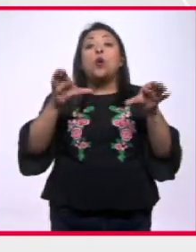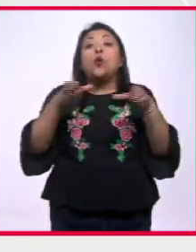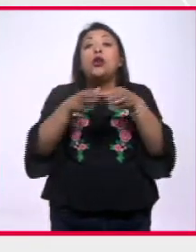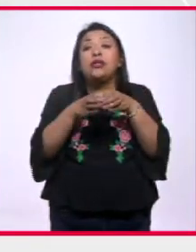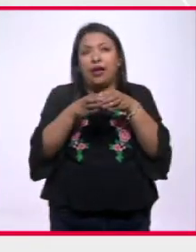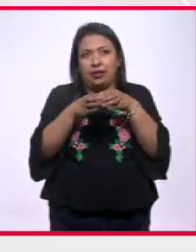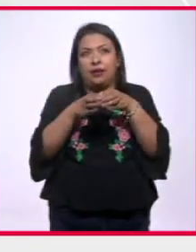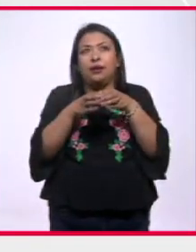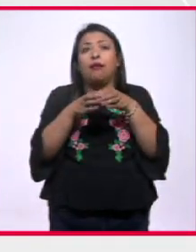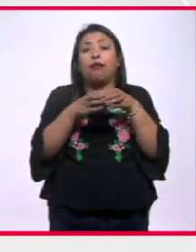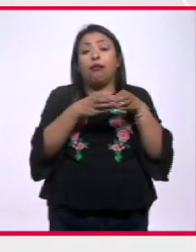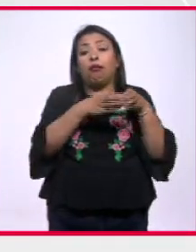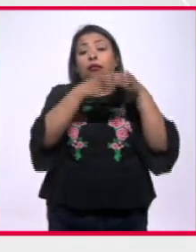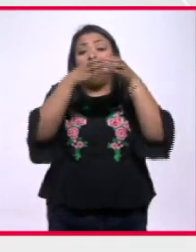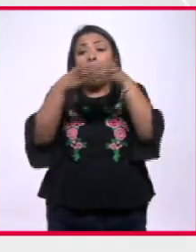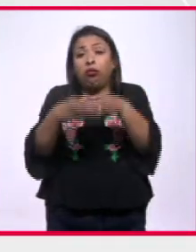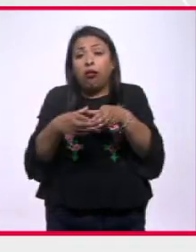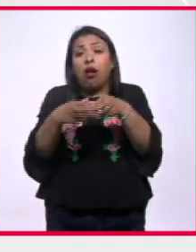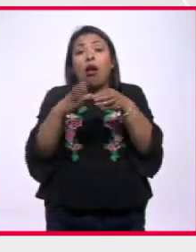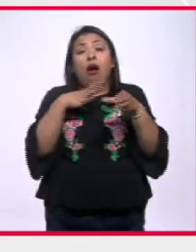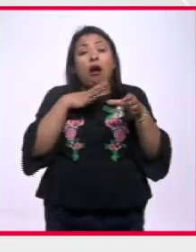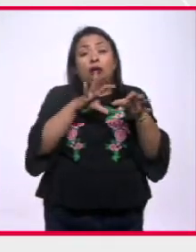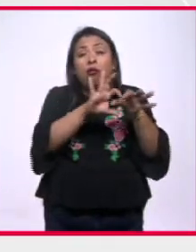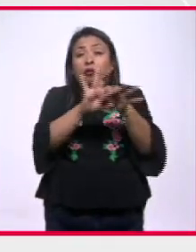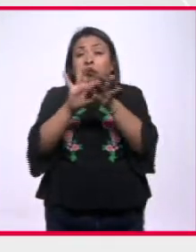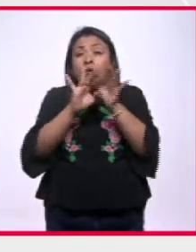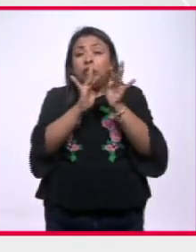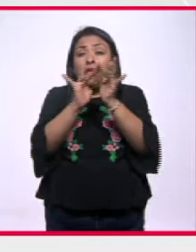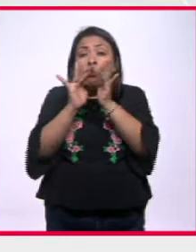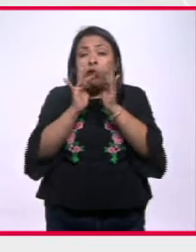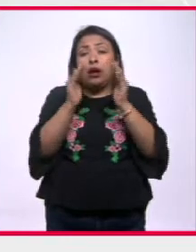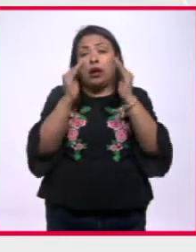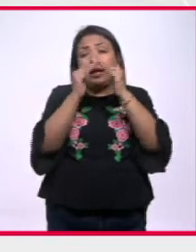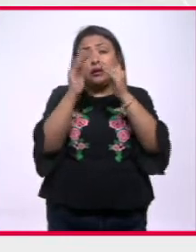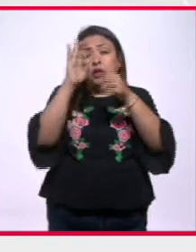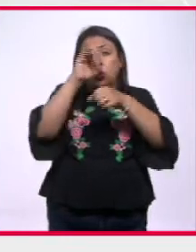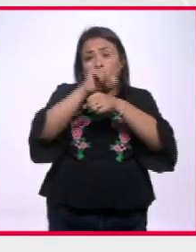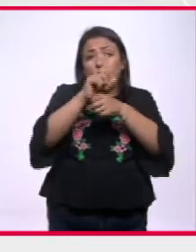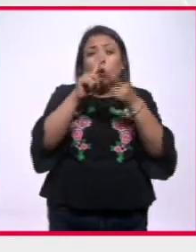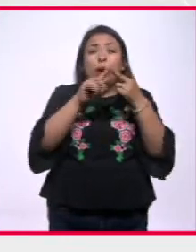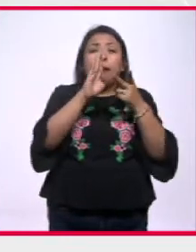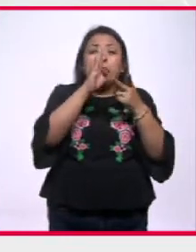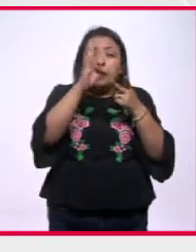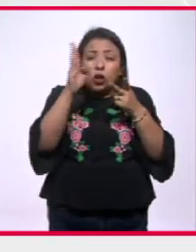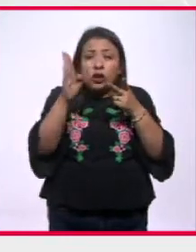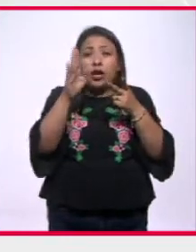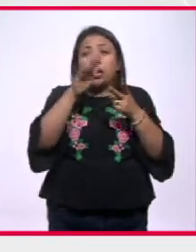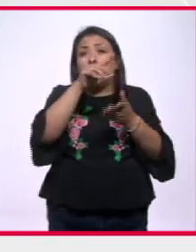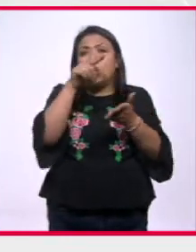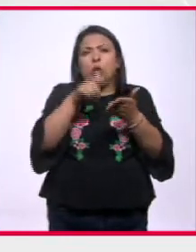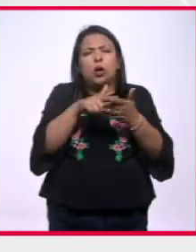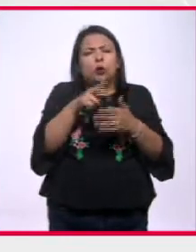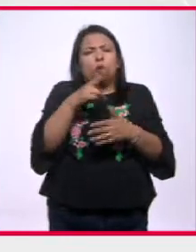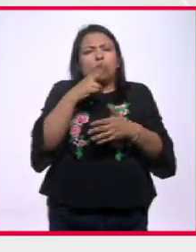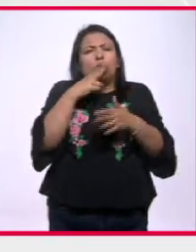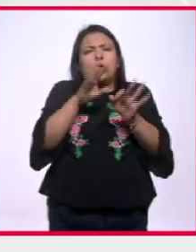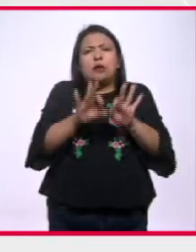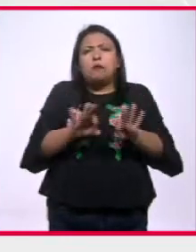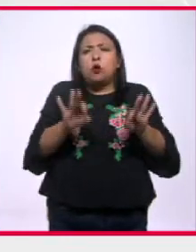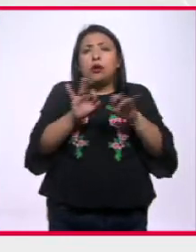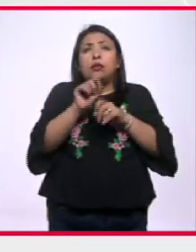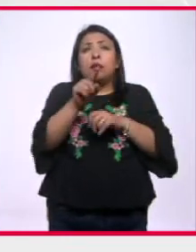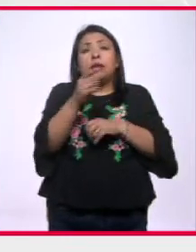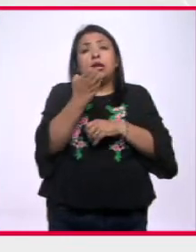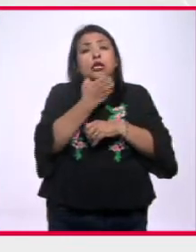en llegar a la comunidad hay una red enorme de casas de la cultura de bibliotecas como espacios privilegiados y sobre todo la